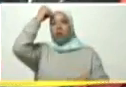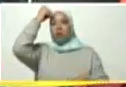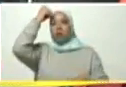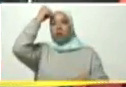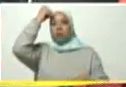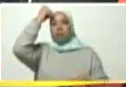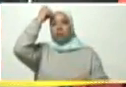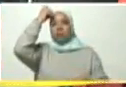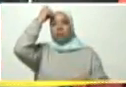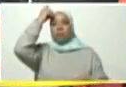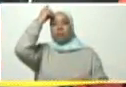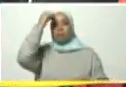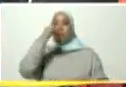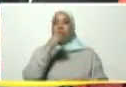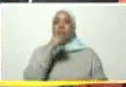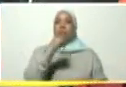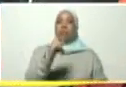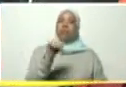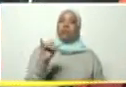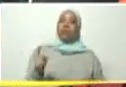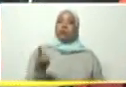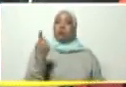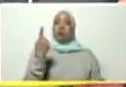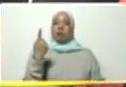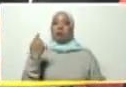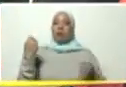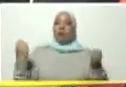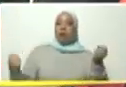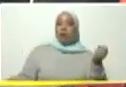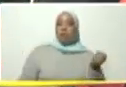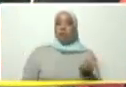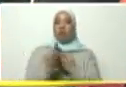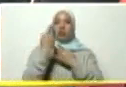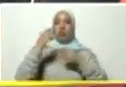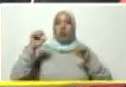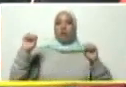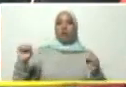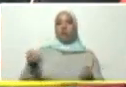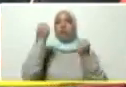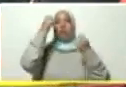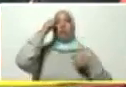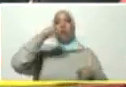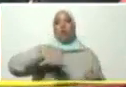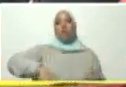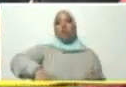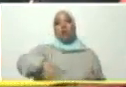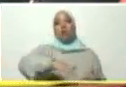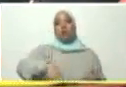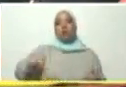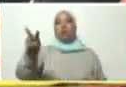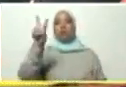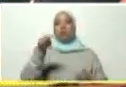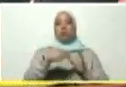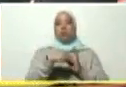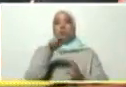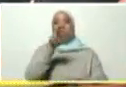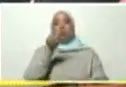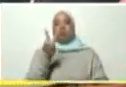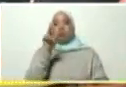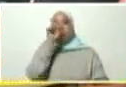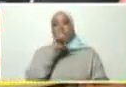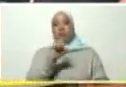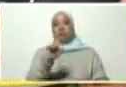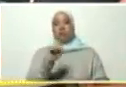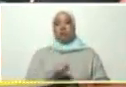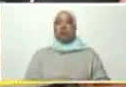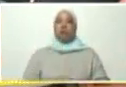es una de las expresiones de la Victoria del pueblo de Venezuela en el año 2022 en una de